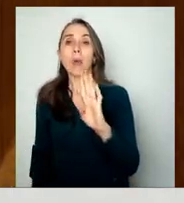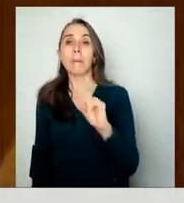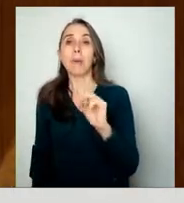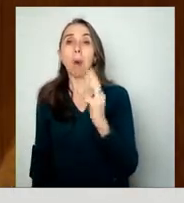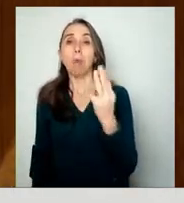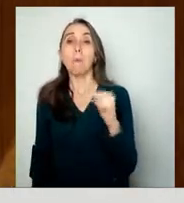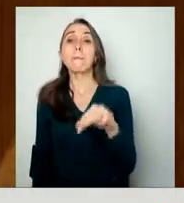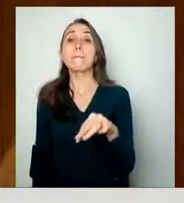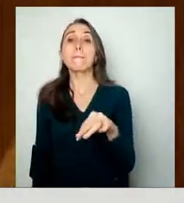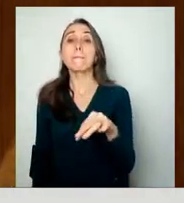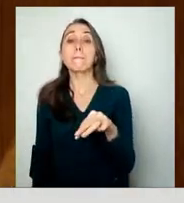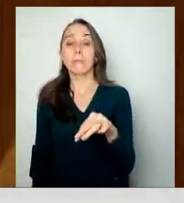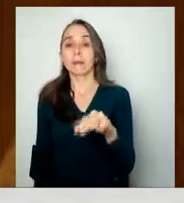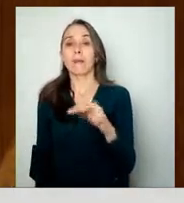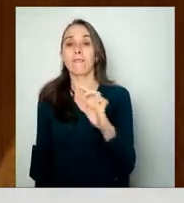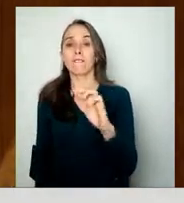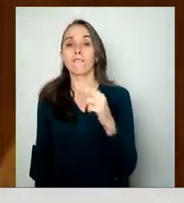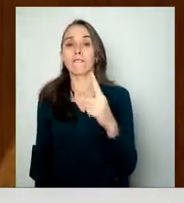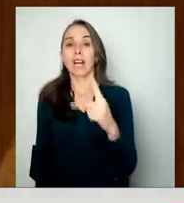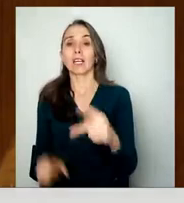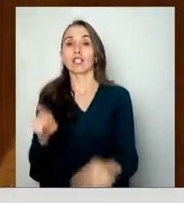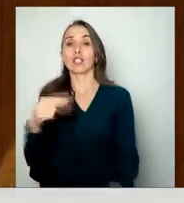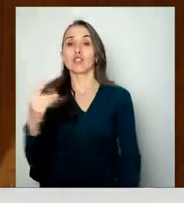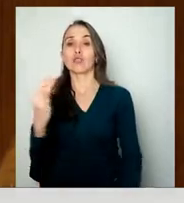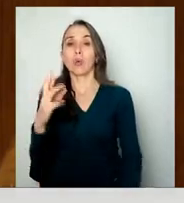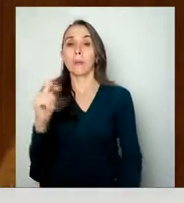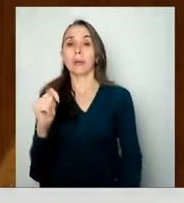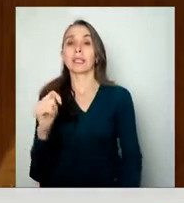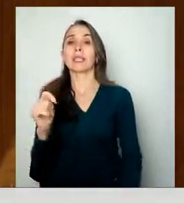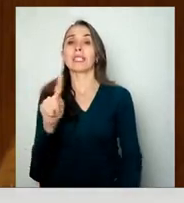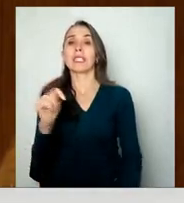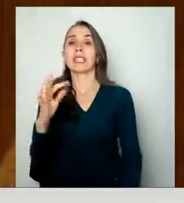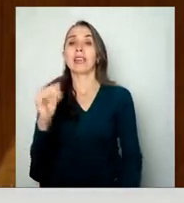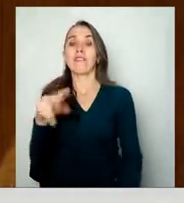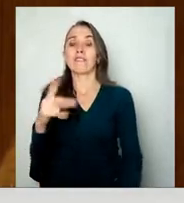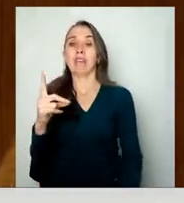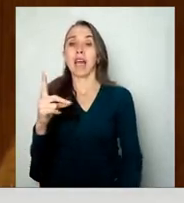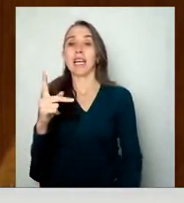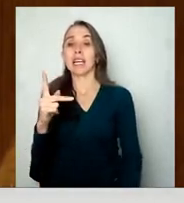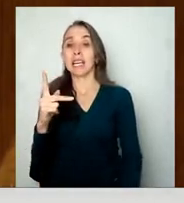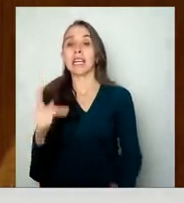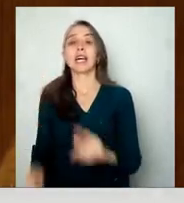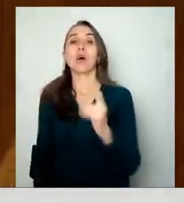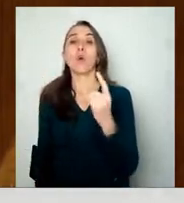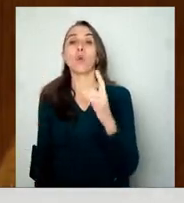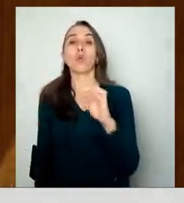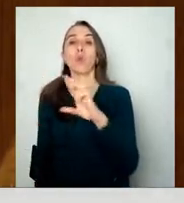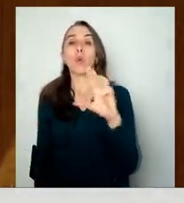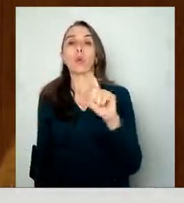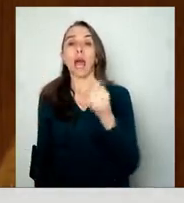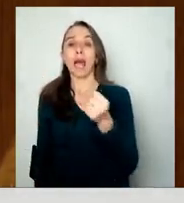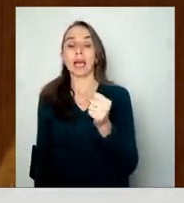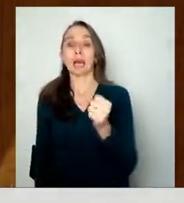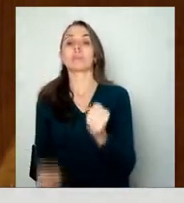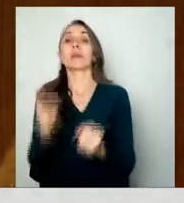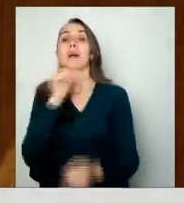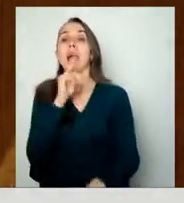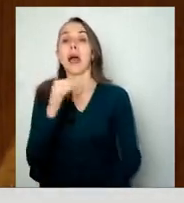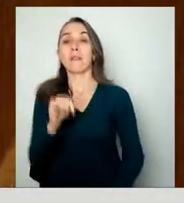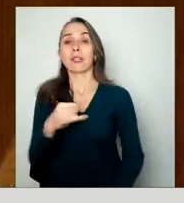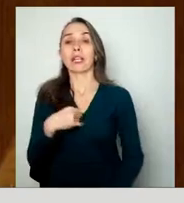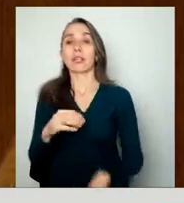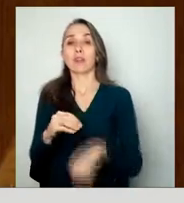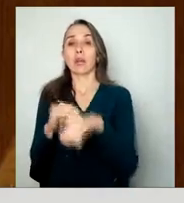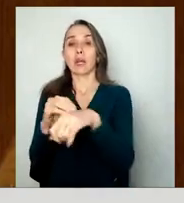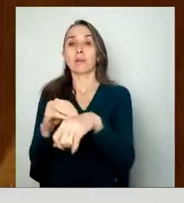Don Frank schubert Stefan y undurraga Don Alberto finalmente Me permito hacer presente